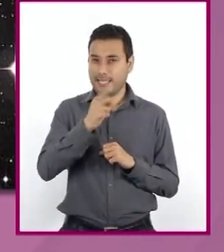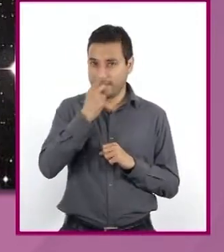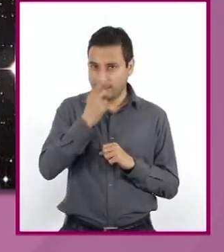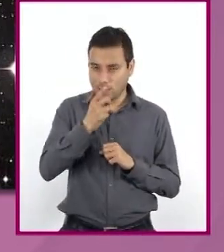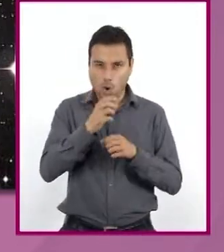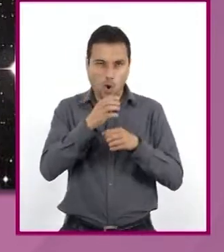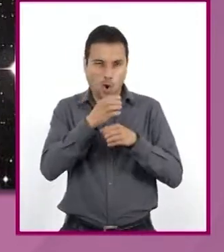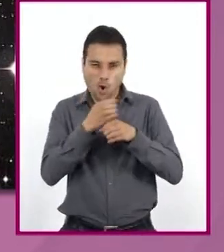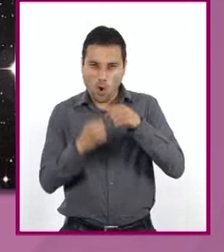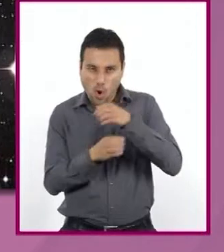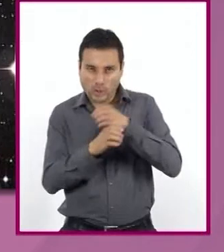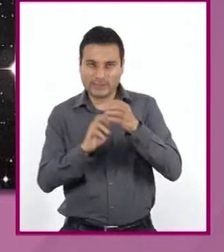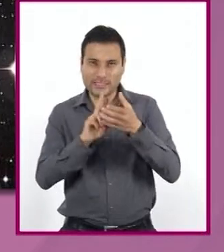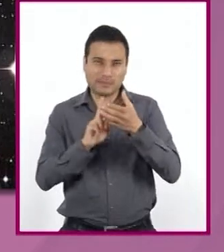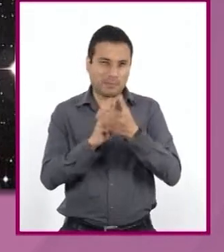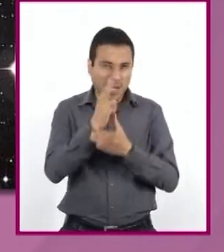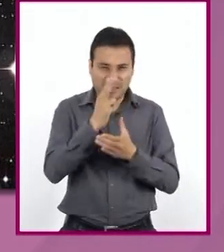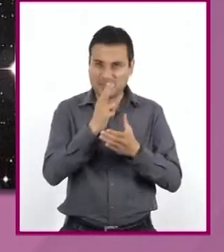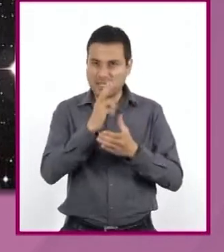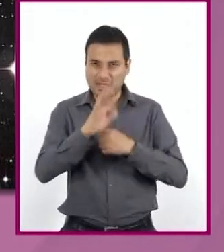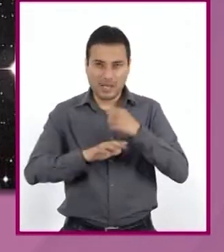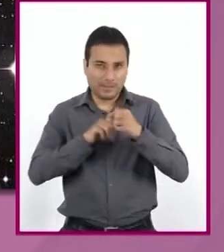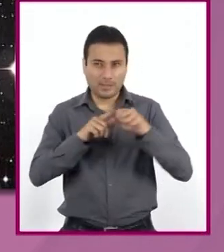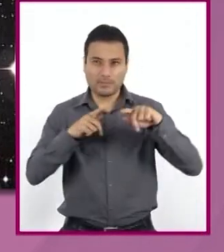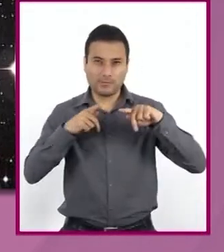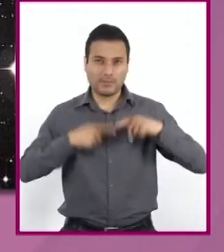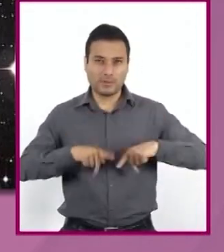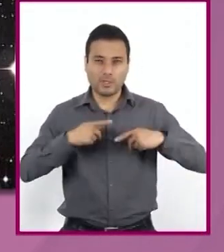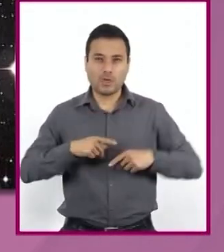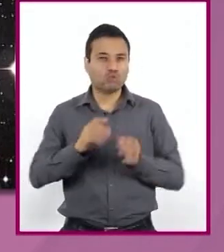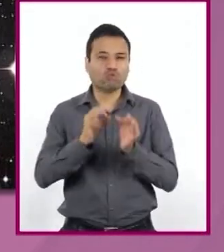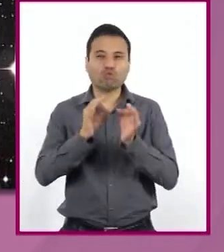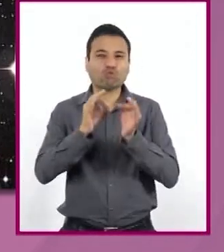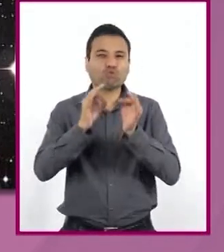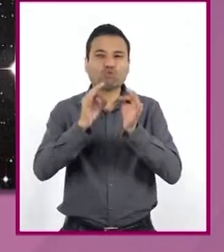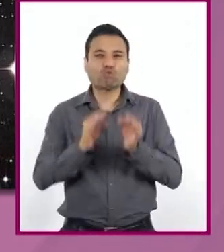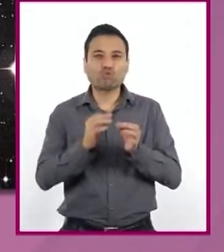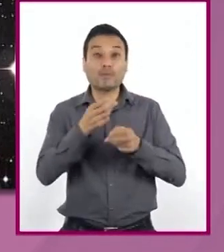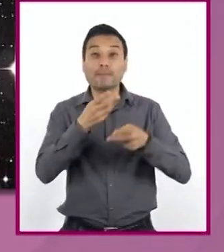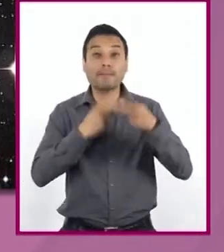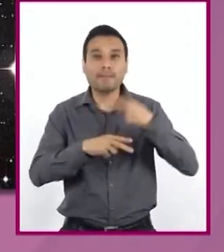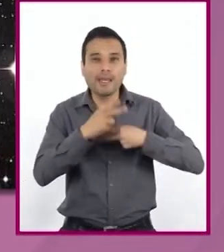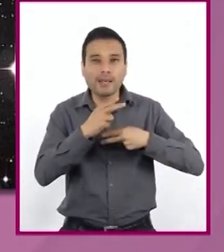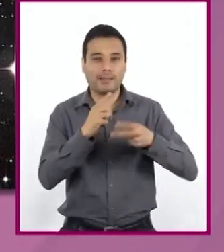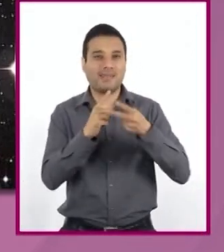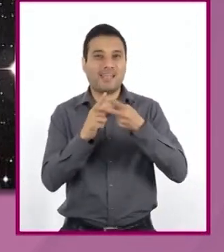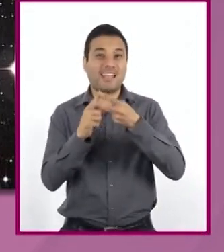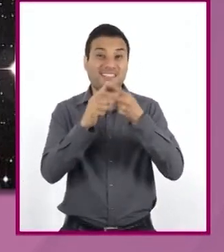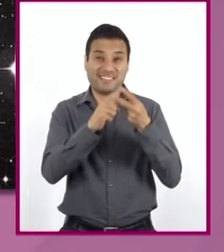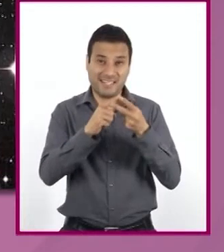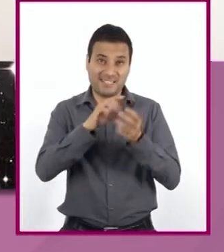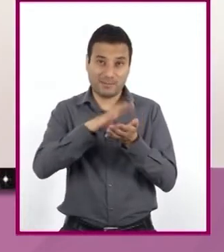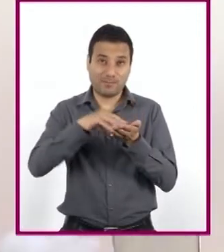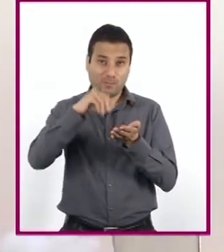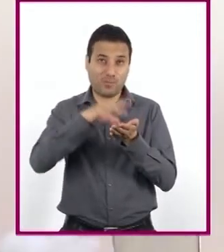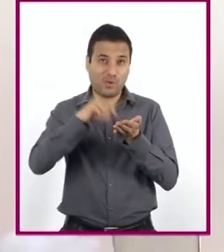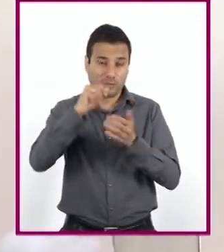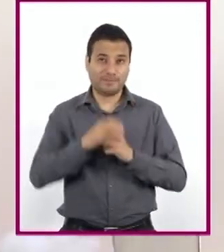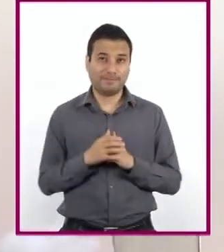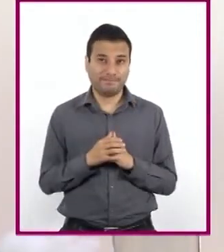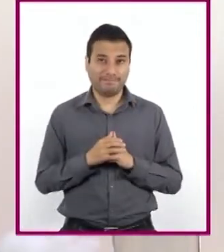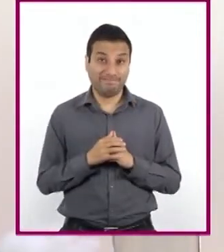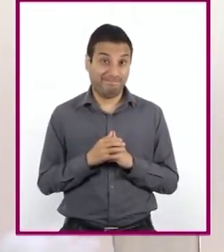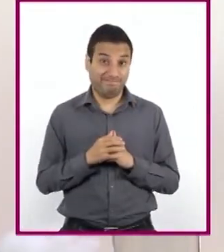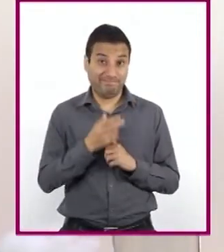vivos somos polvo de estrellas. Tiene razón, pues lo que Carl Sagan quiere decir en